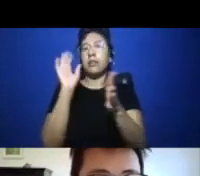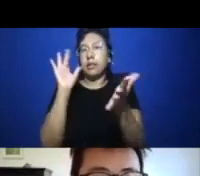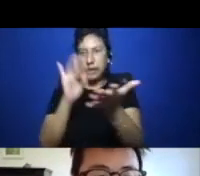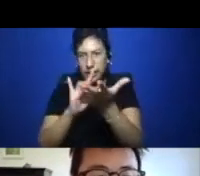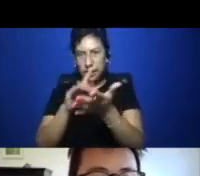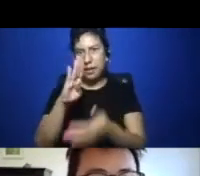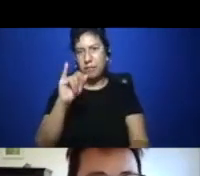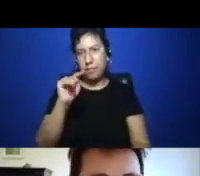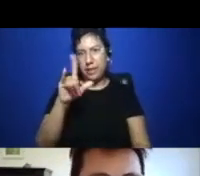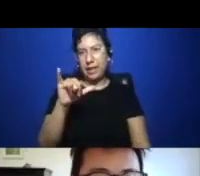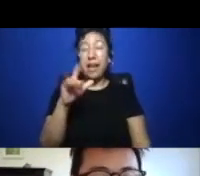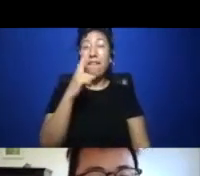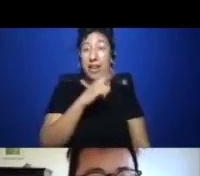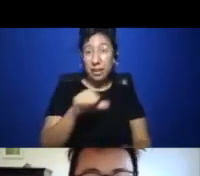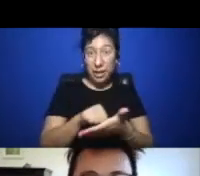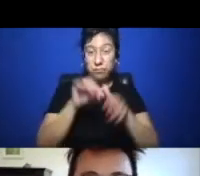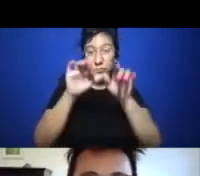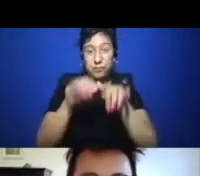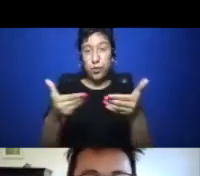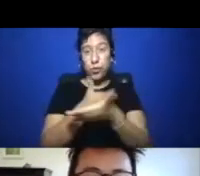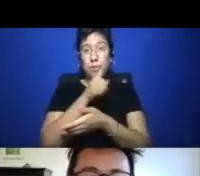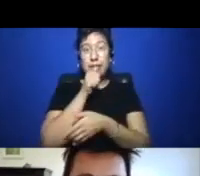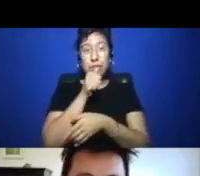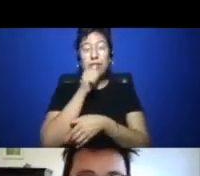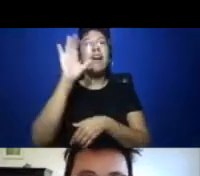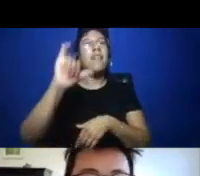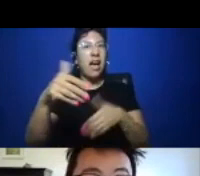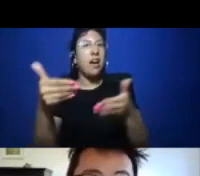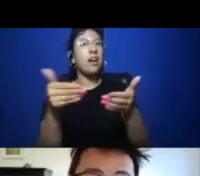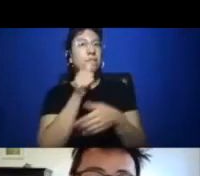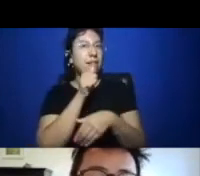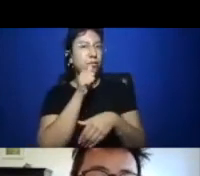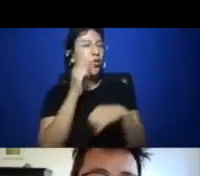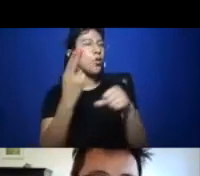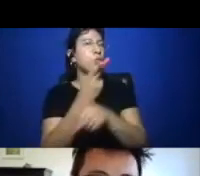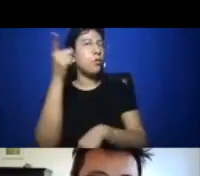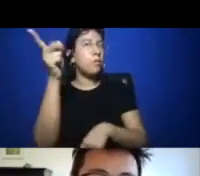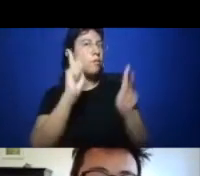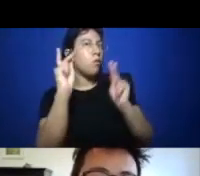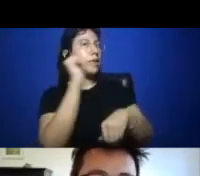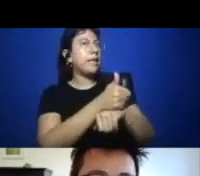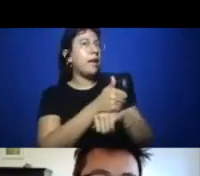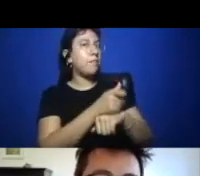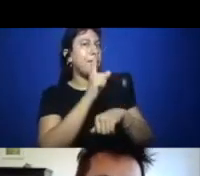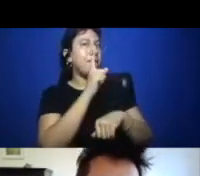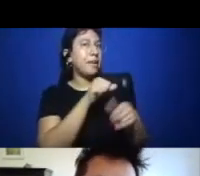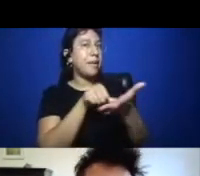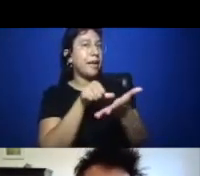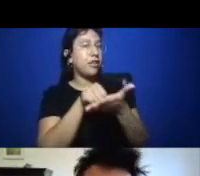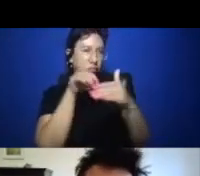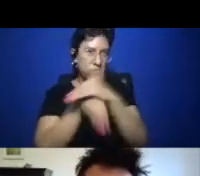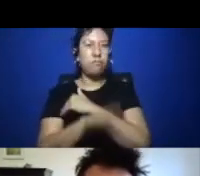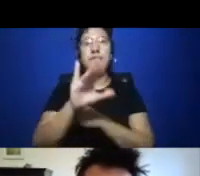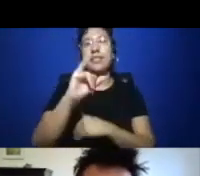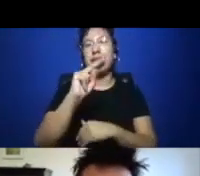¿verdad? Buscaron una página de mentiras y esa contraseña se utilizó para las personas que habían establecido esa página de